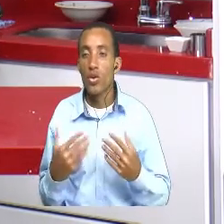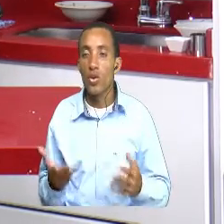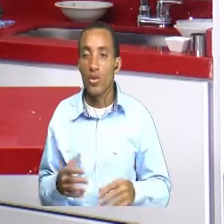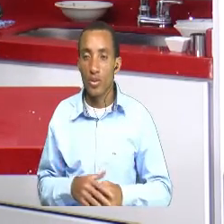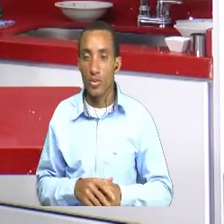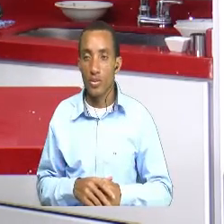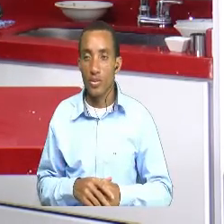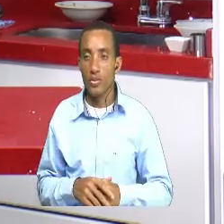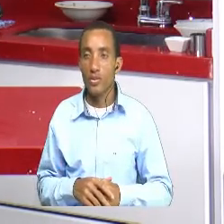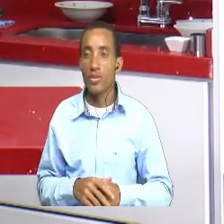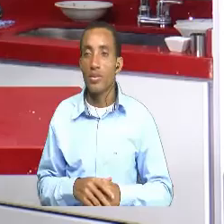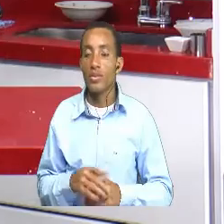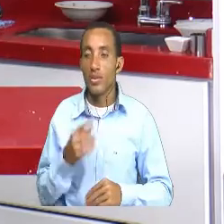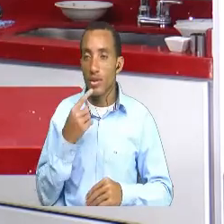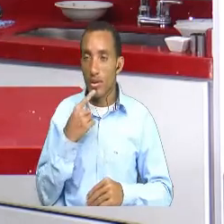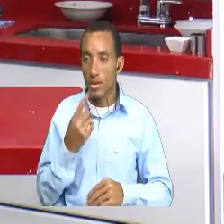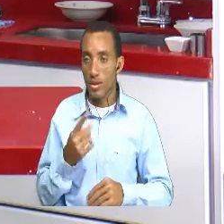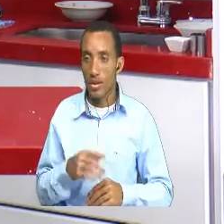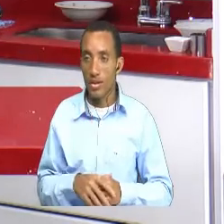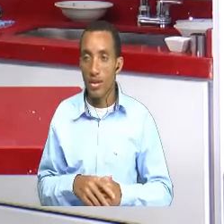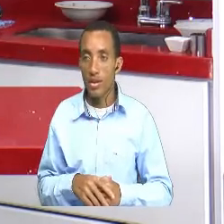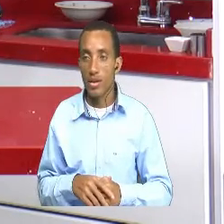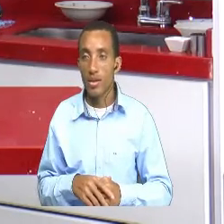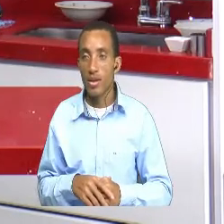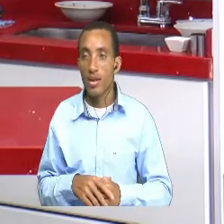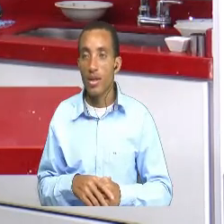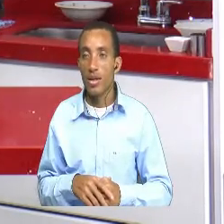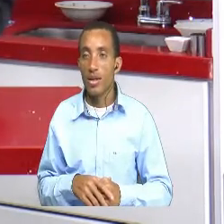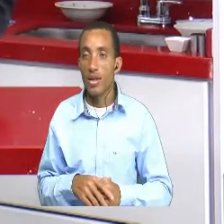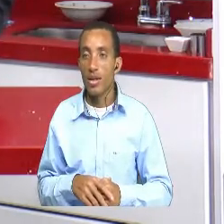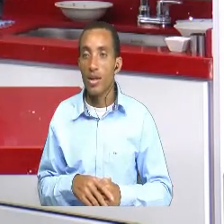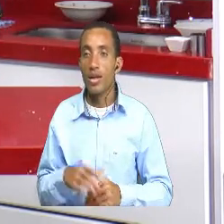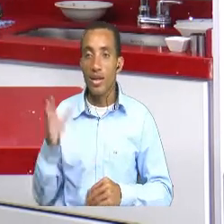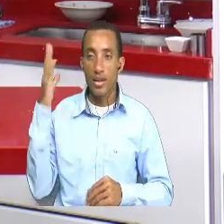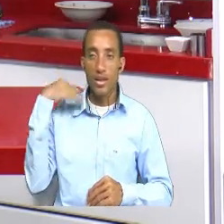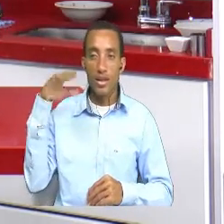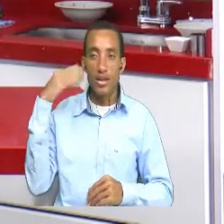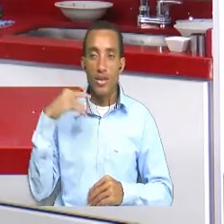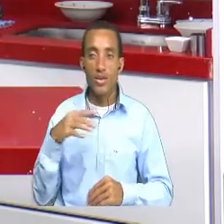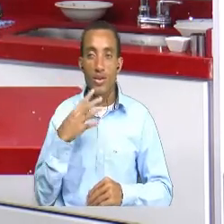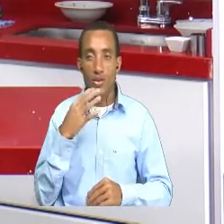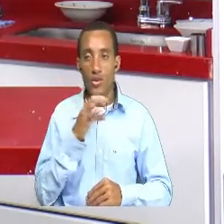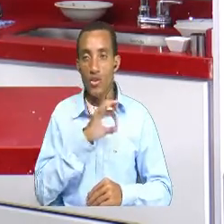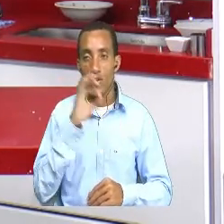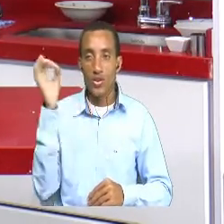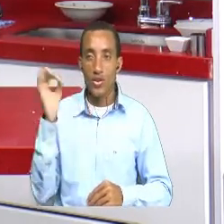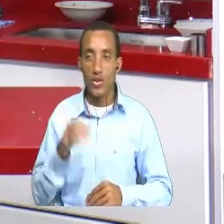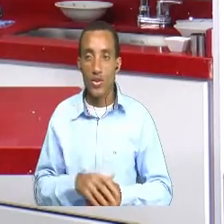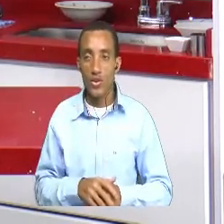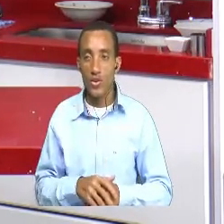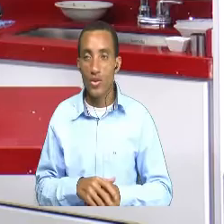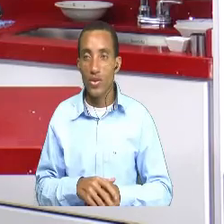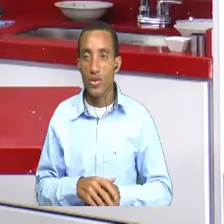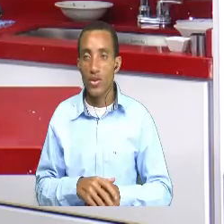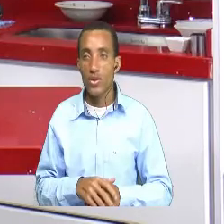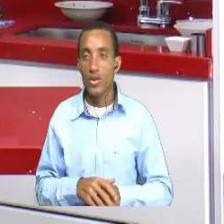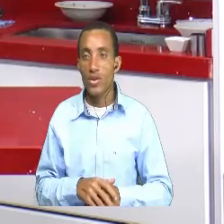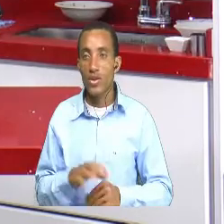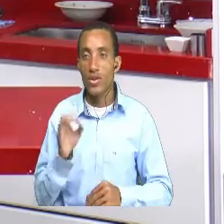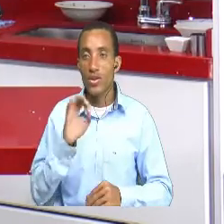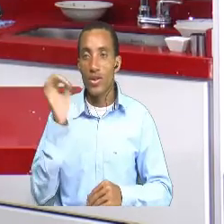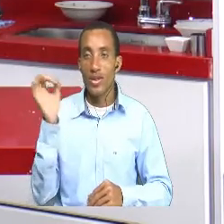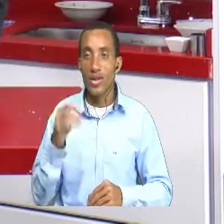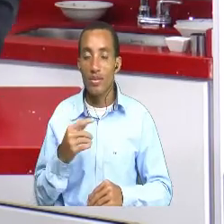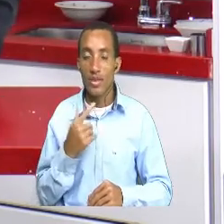langostinos mire yo decía yo yo decía la vez pasada que yo era un cabrón porque